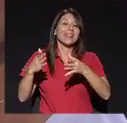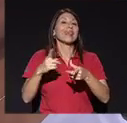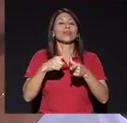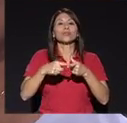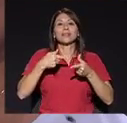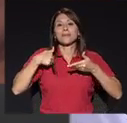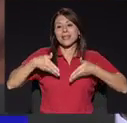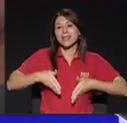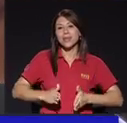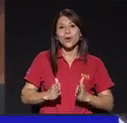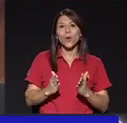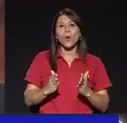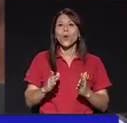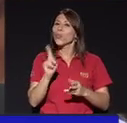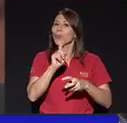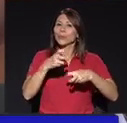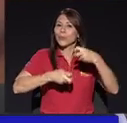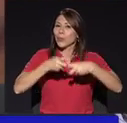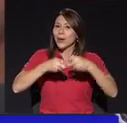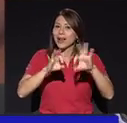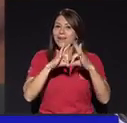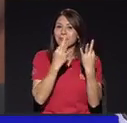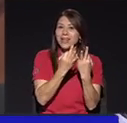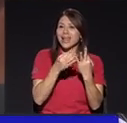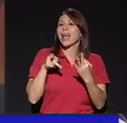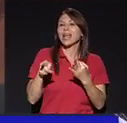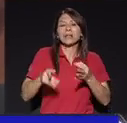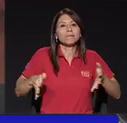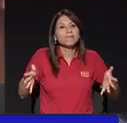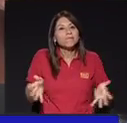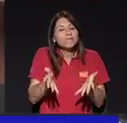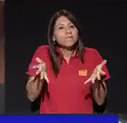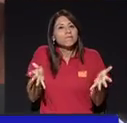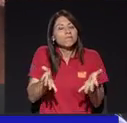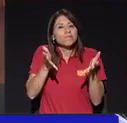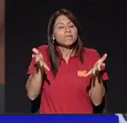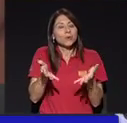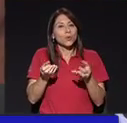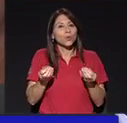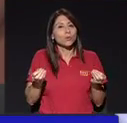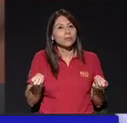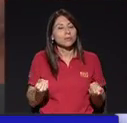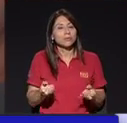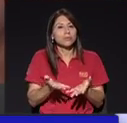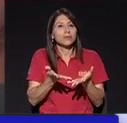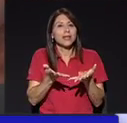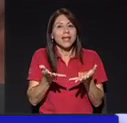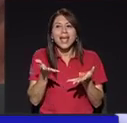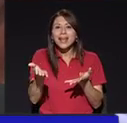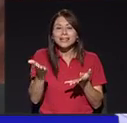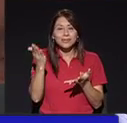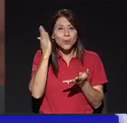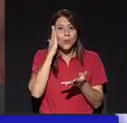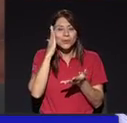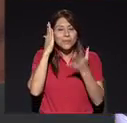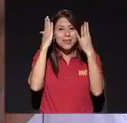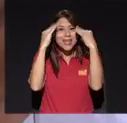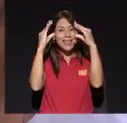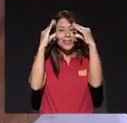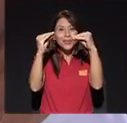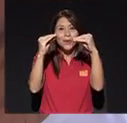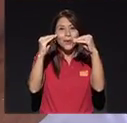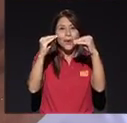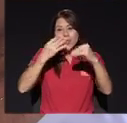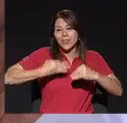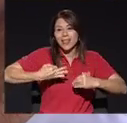Entonces mi hijo, lejos de ser un problema en la familia, es una inspiración, es una motivación, es conocimiento,